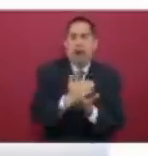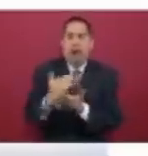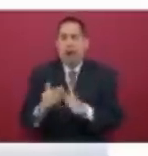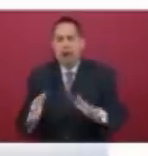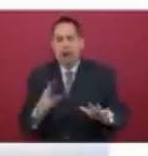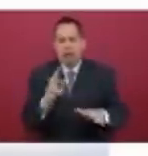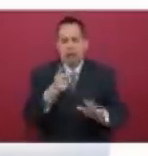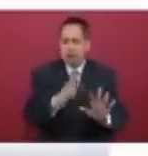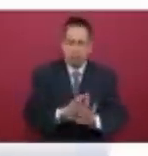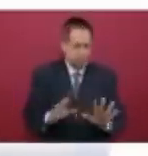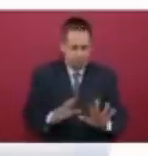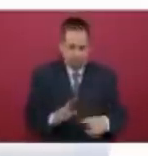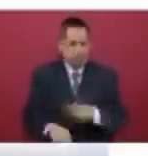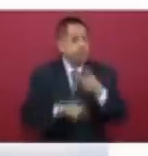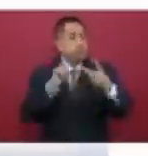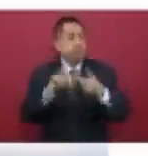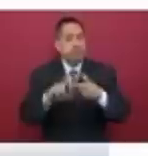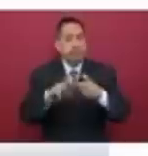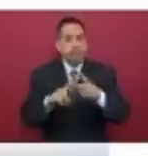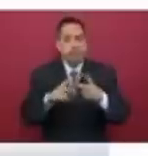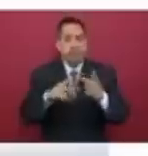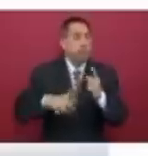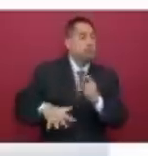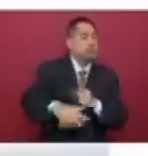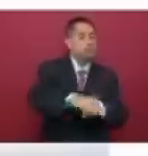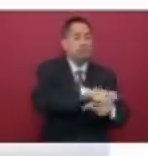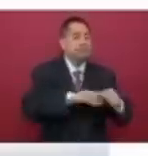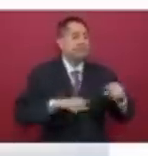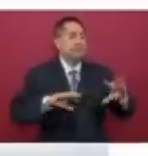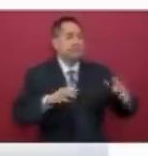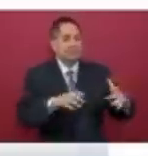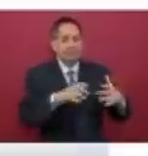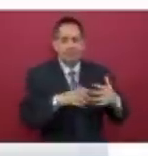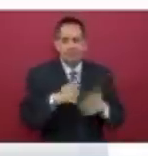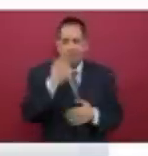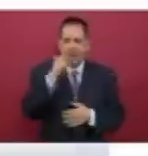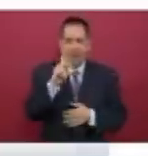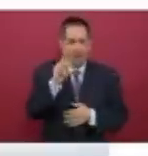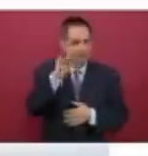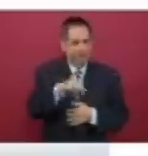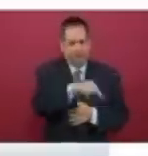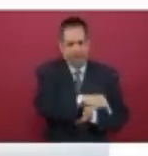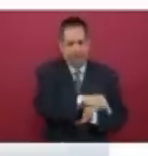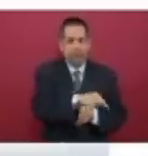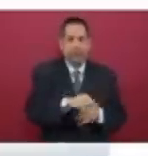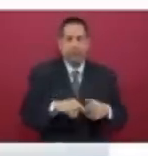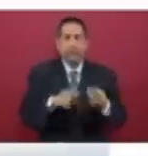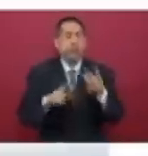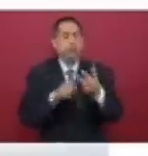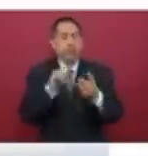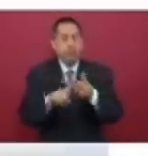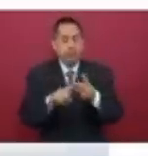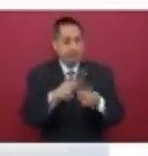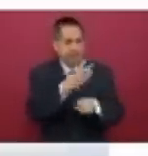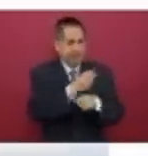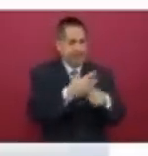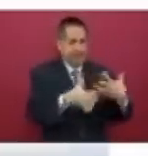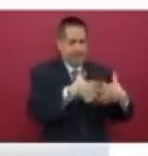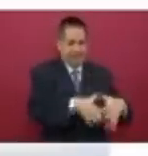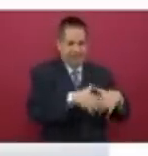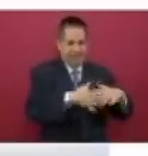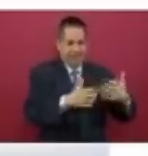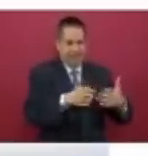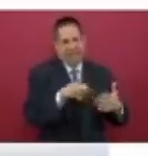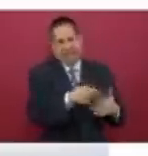la segunda el impacto medioambiental que genera el pin y la tercera la construcción del pib en una